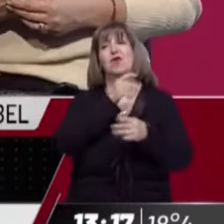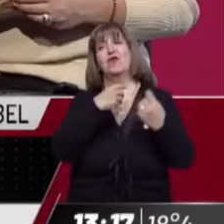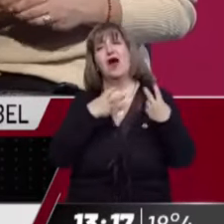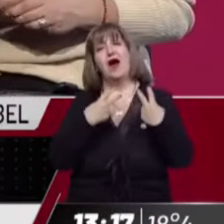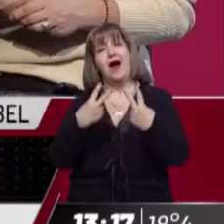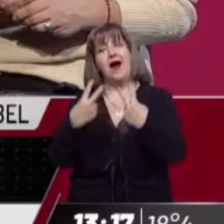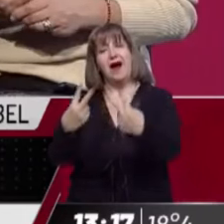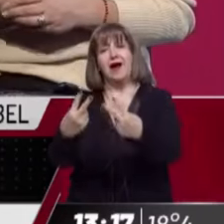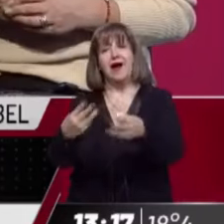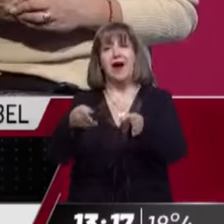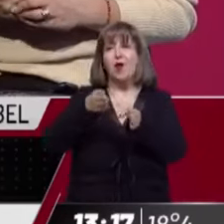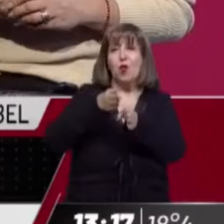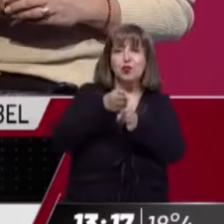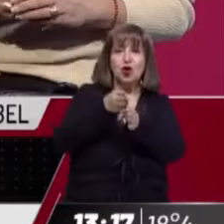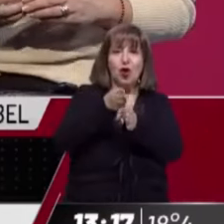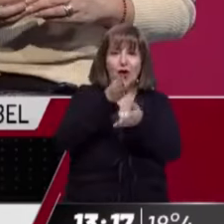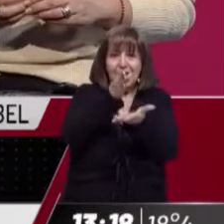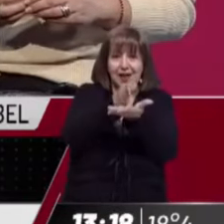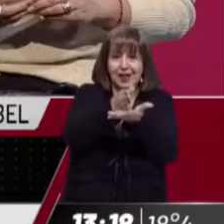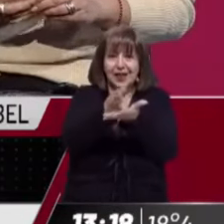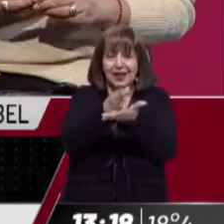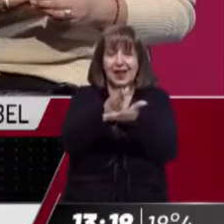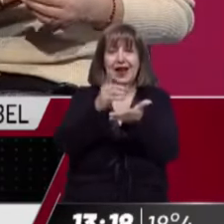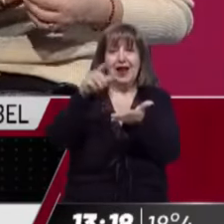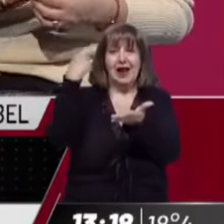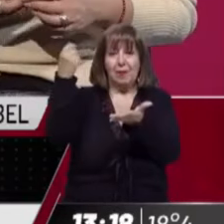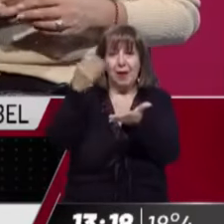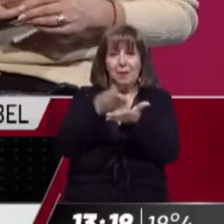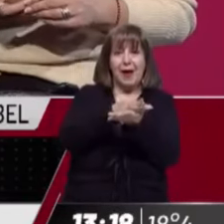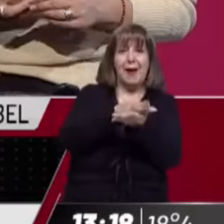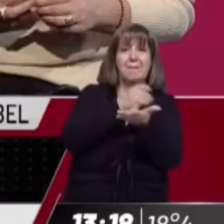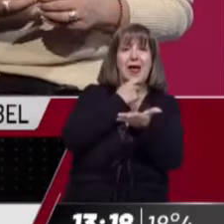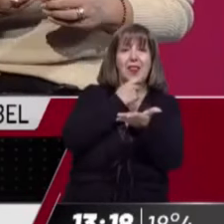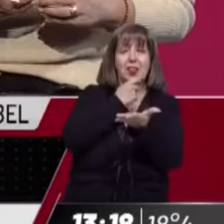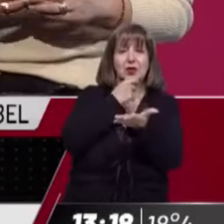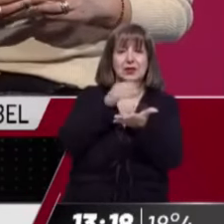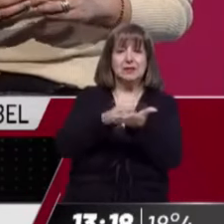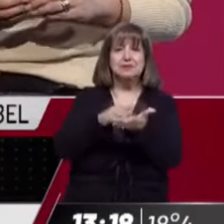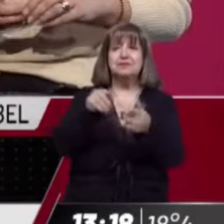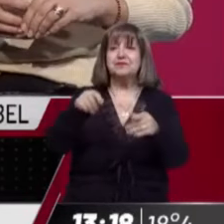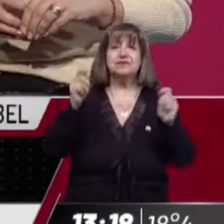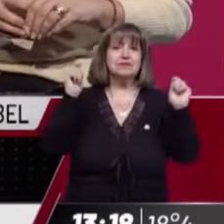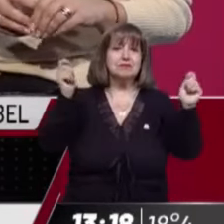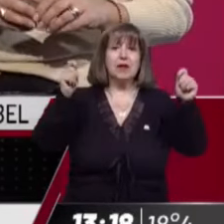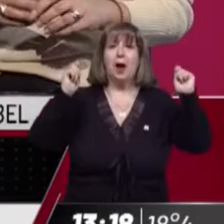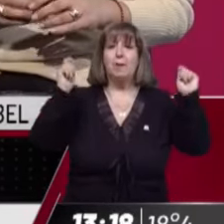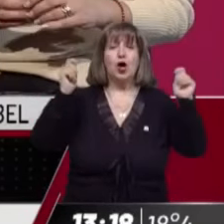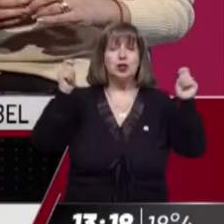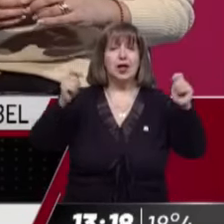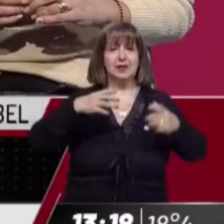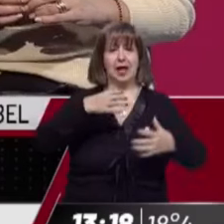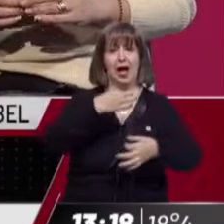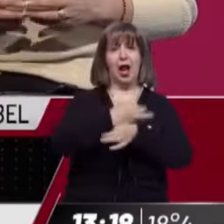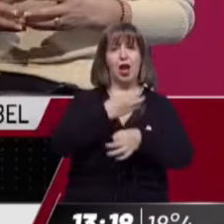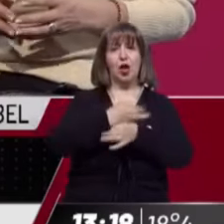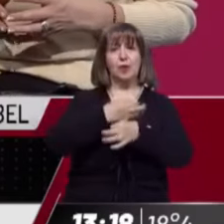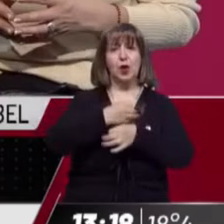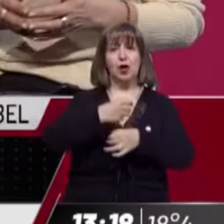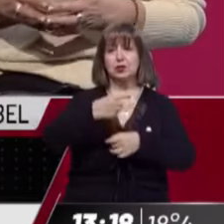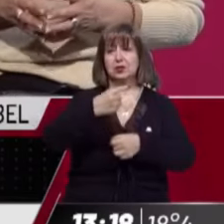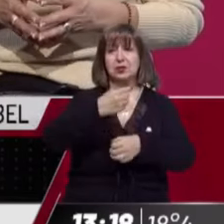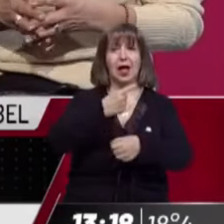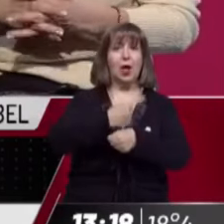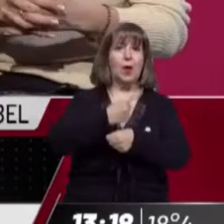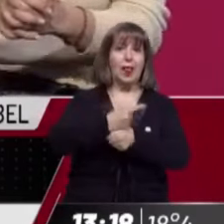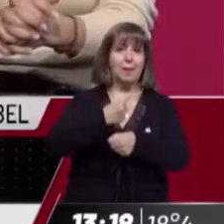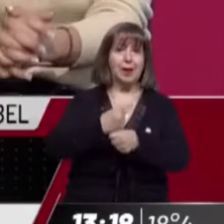terminado en el límite con La Pampa mostrando una protesta pacífica que están llevando adelante alumnos de escuelas primarias por